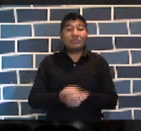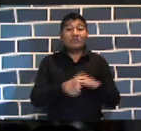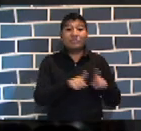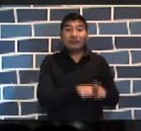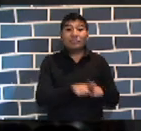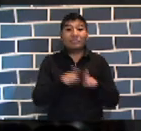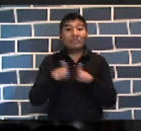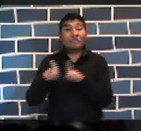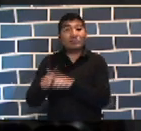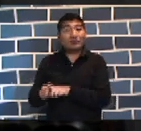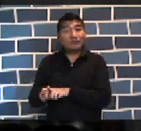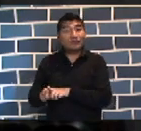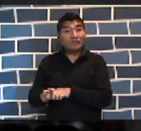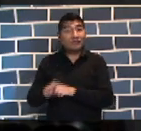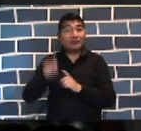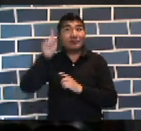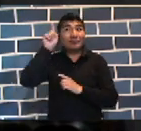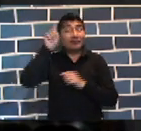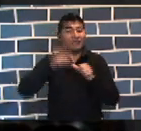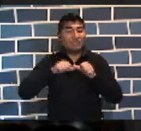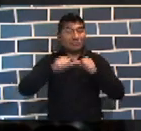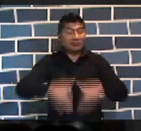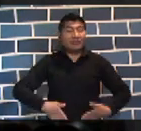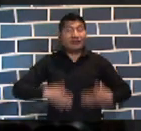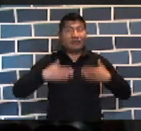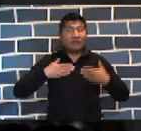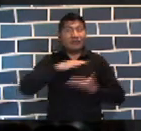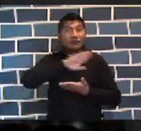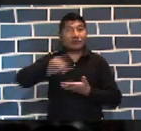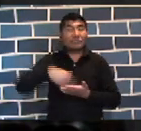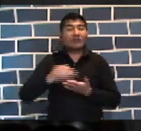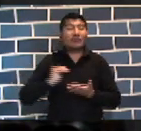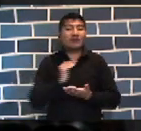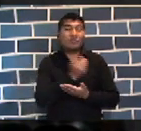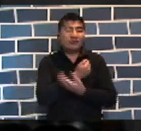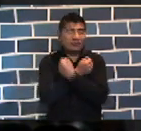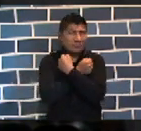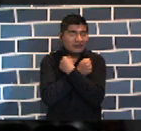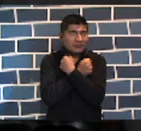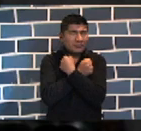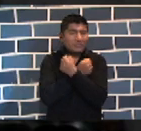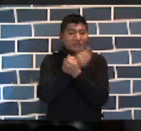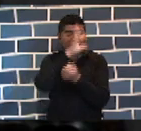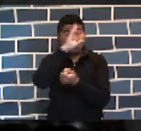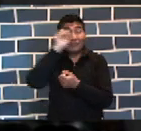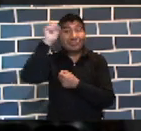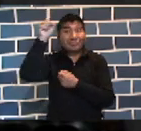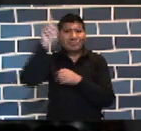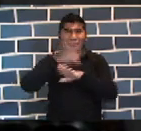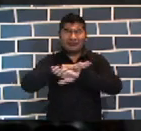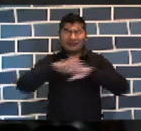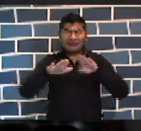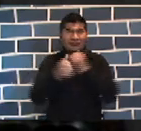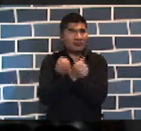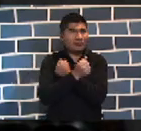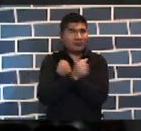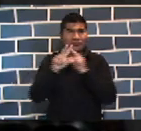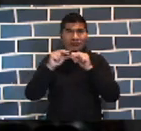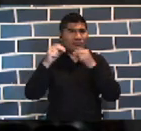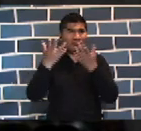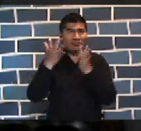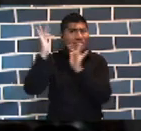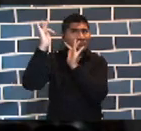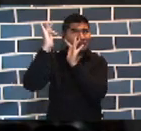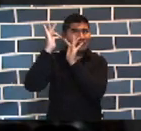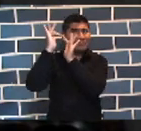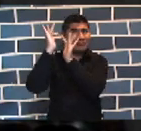También Él sigue vivo a través de nuestro amor a Él, porque sin amor no hay vínculo que